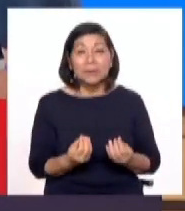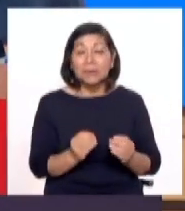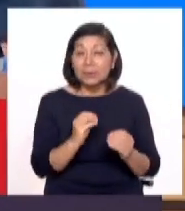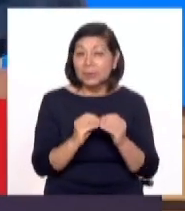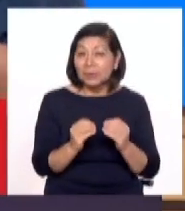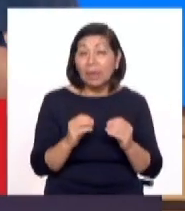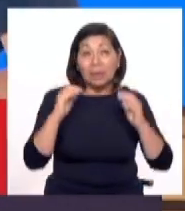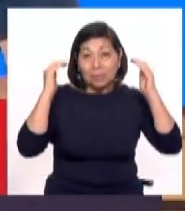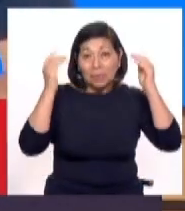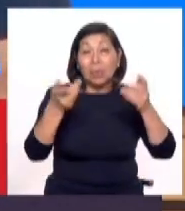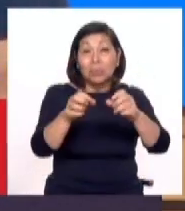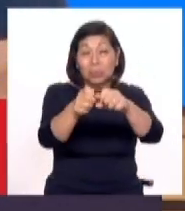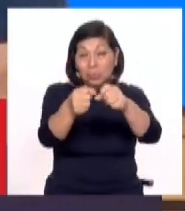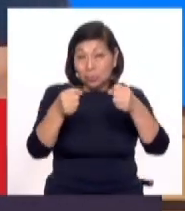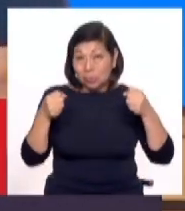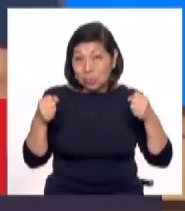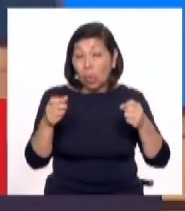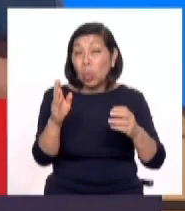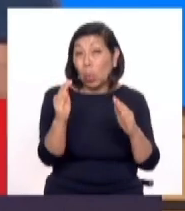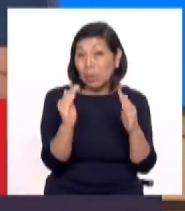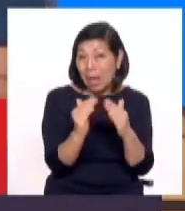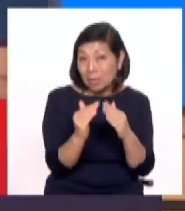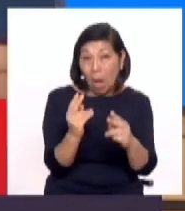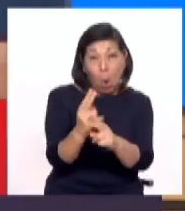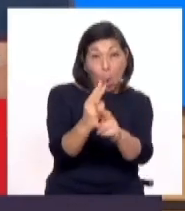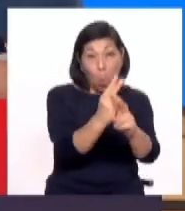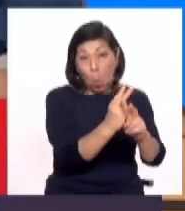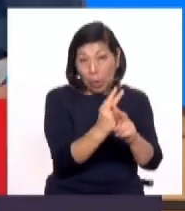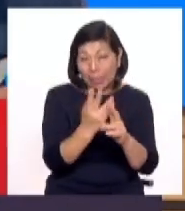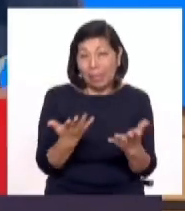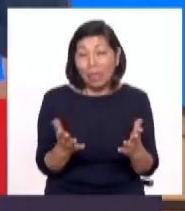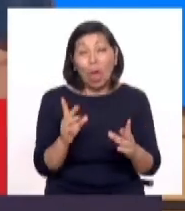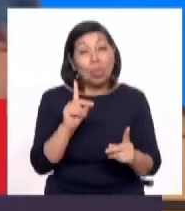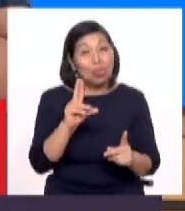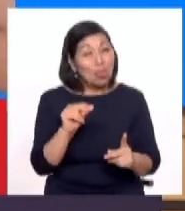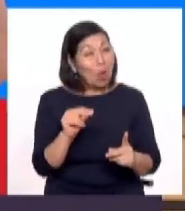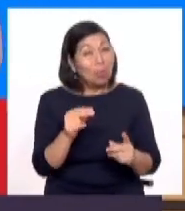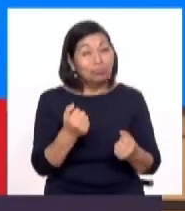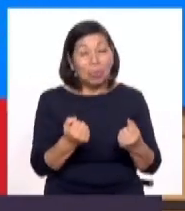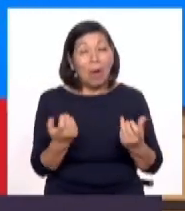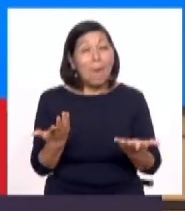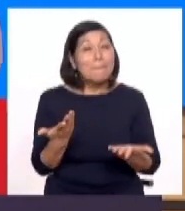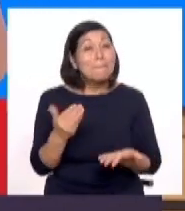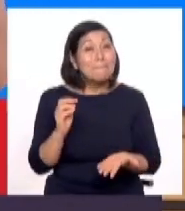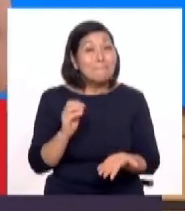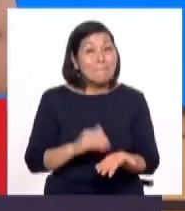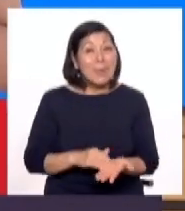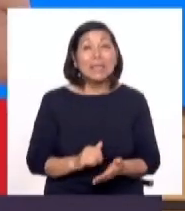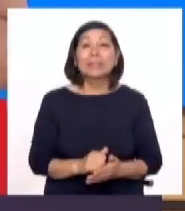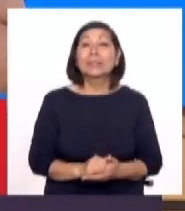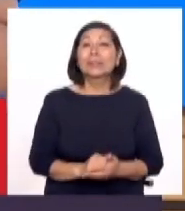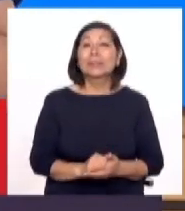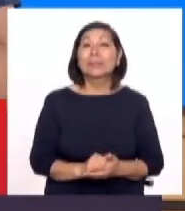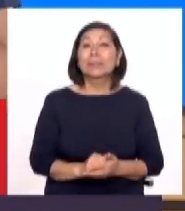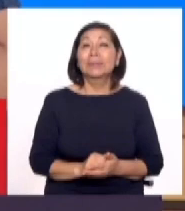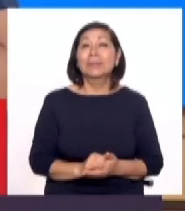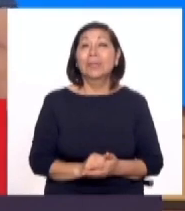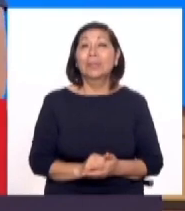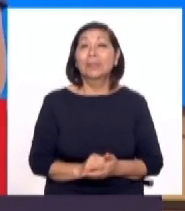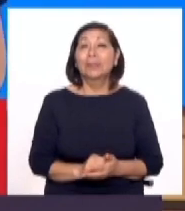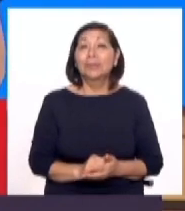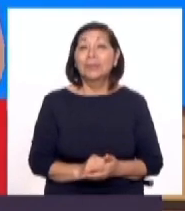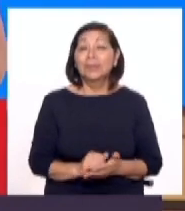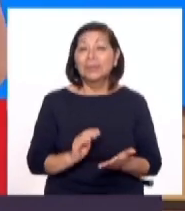reforzar los techos y ventanas debido a las ráfagas de Viento y también no manejar debido a la influencia eh al no